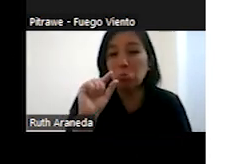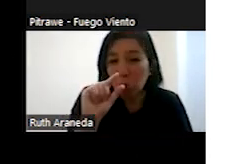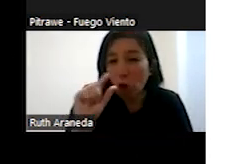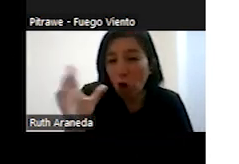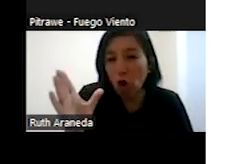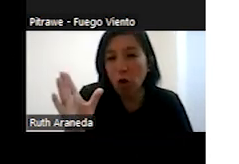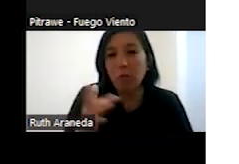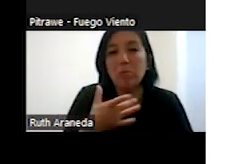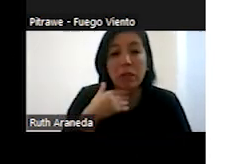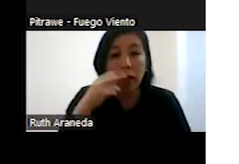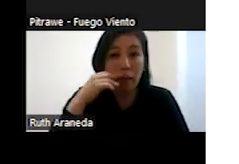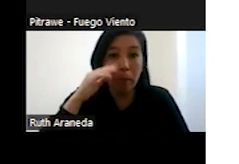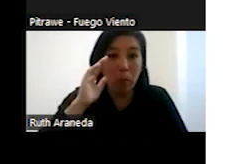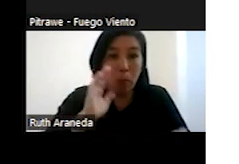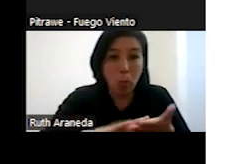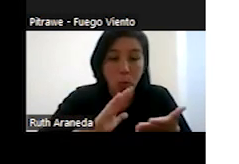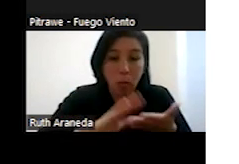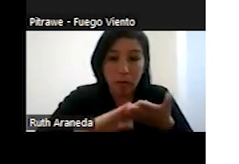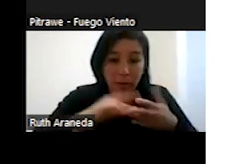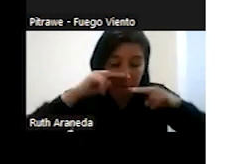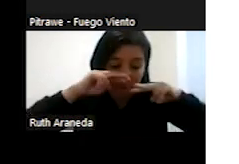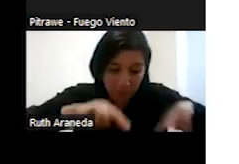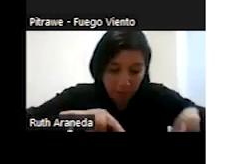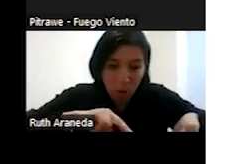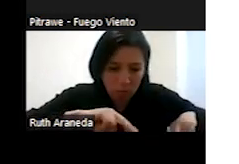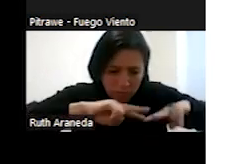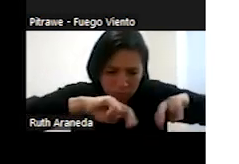la evidencia de la horticultura